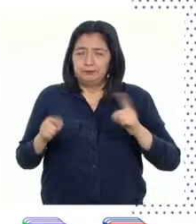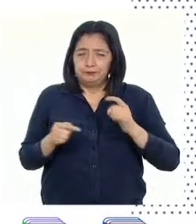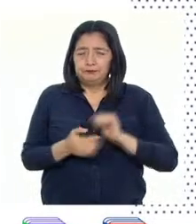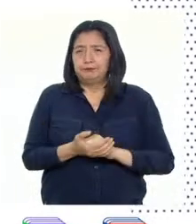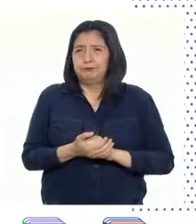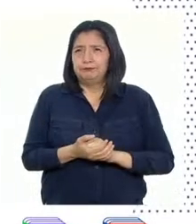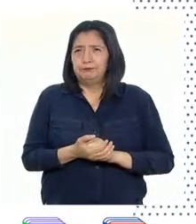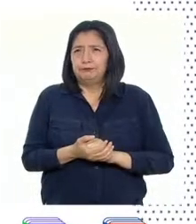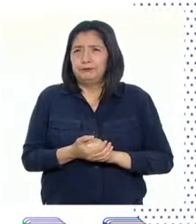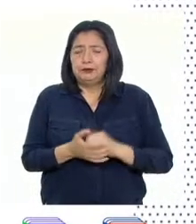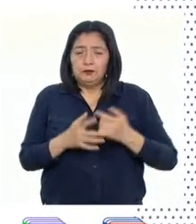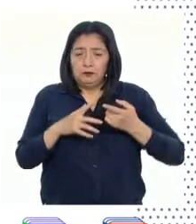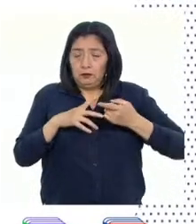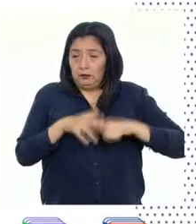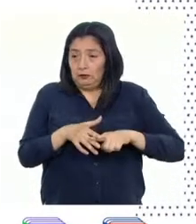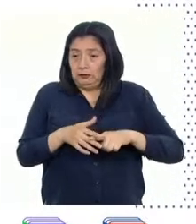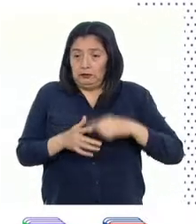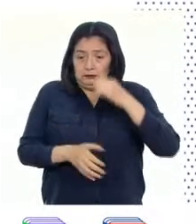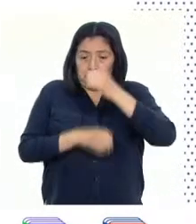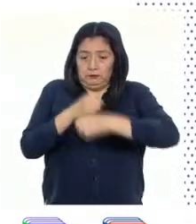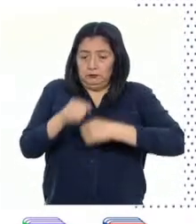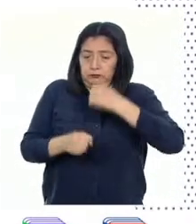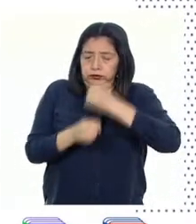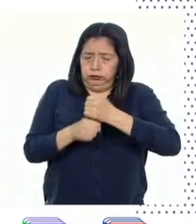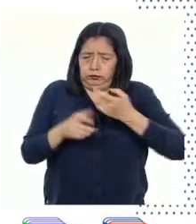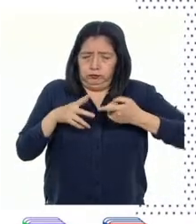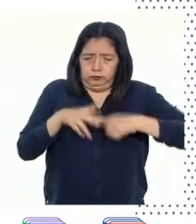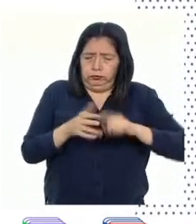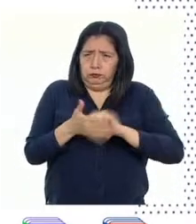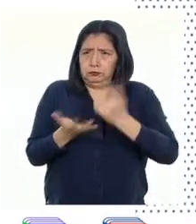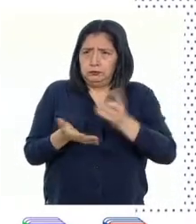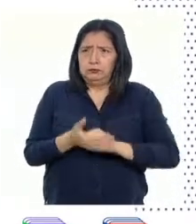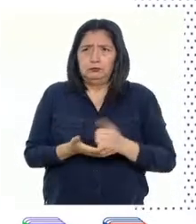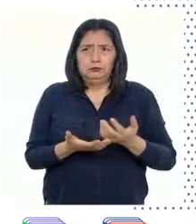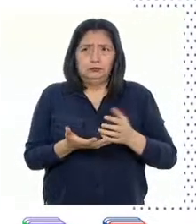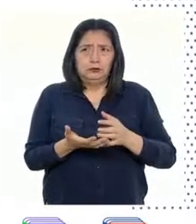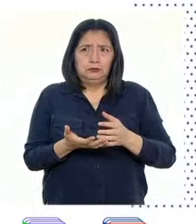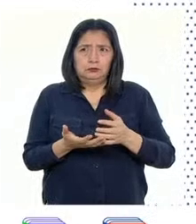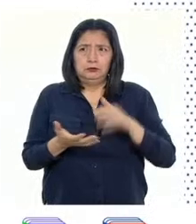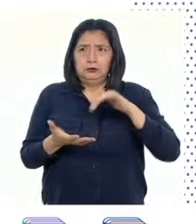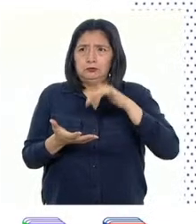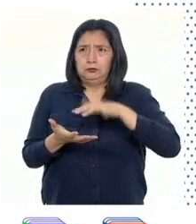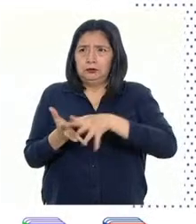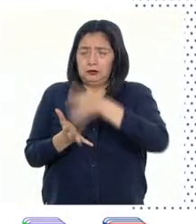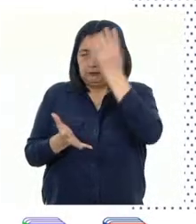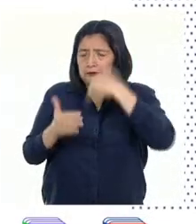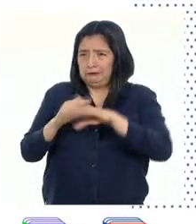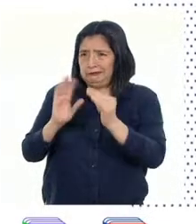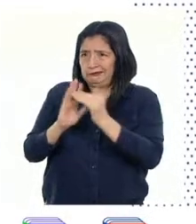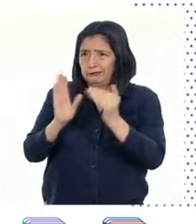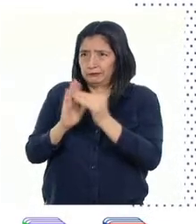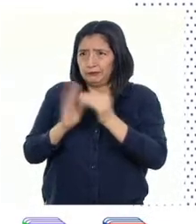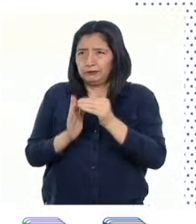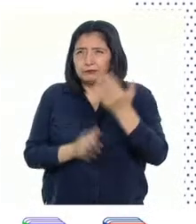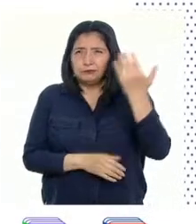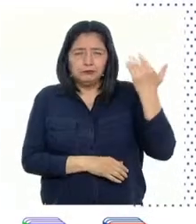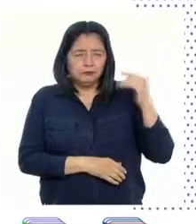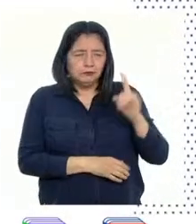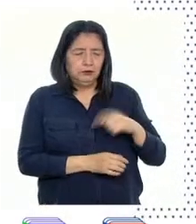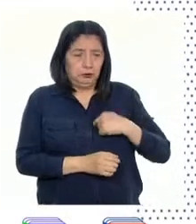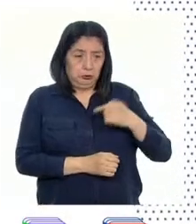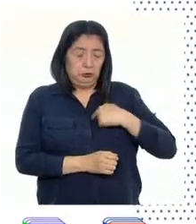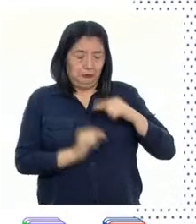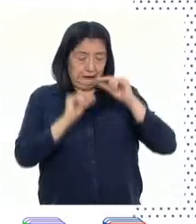pasó al inicio del año, estaba iniciando mi Aprende en Casa, fue que una vez me había